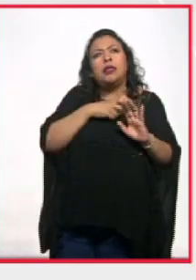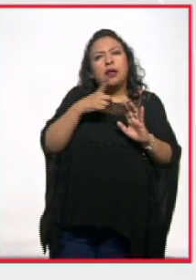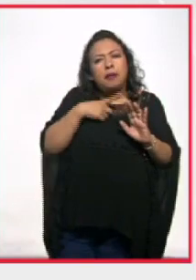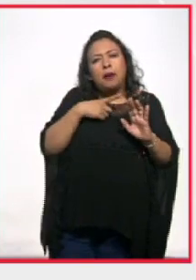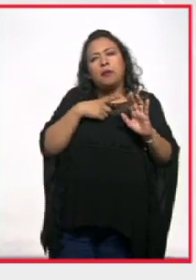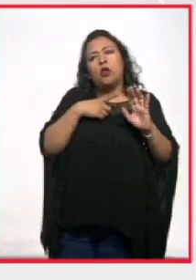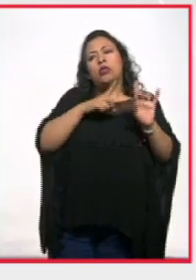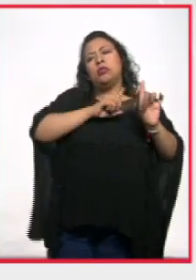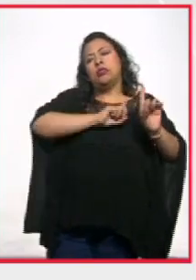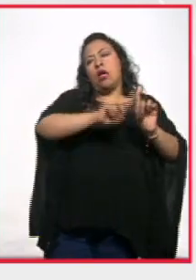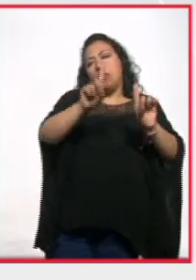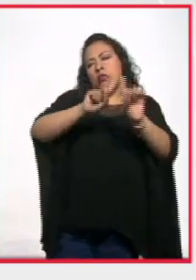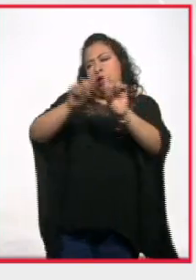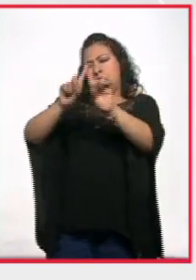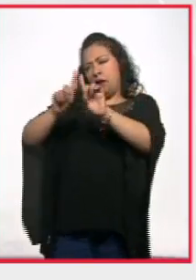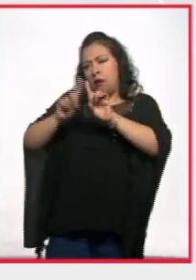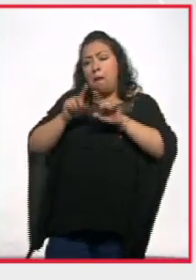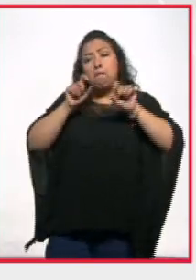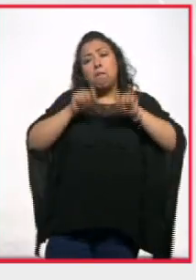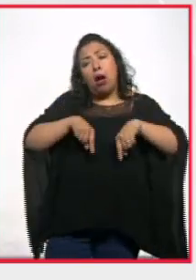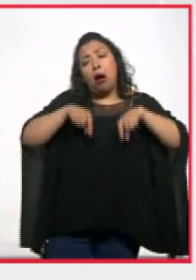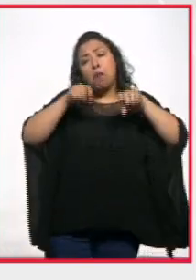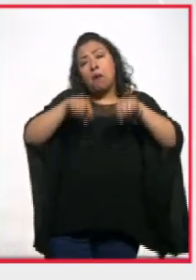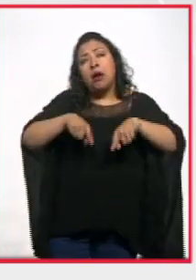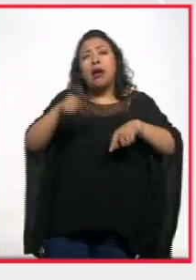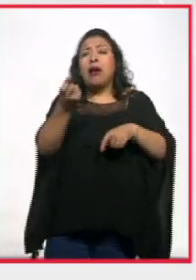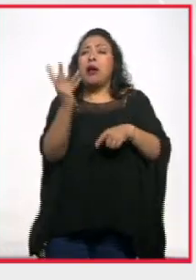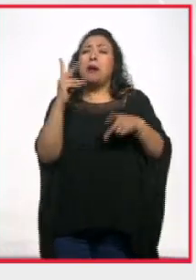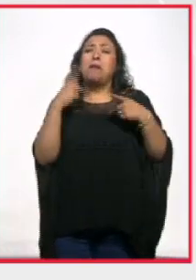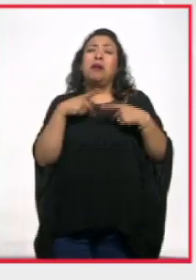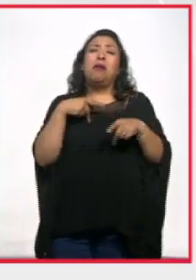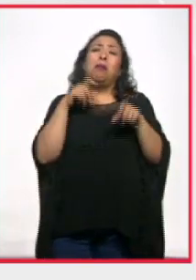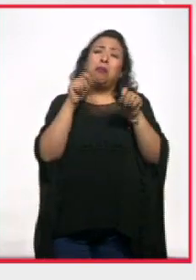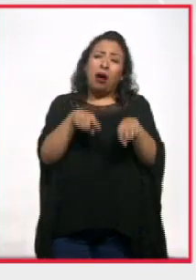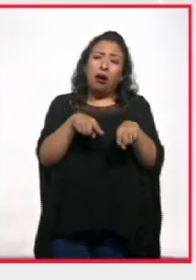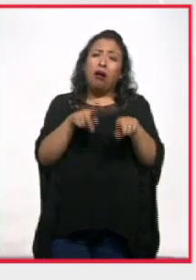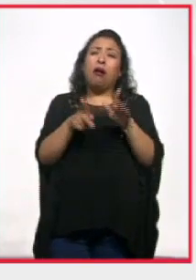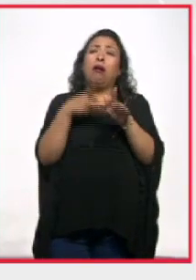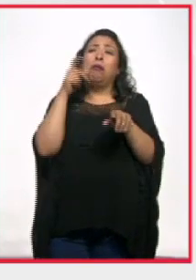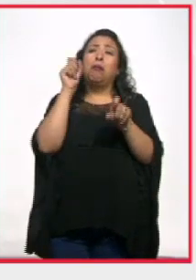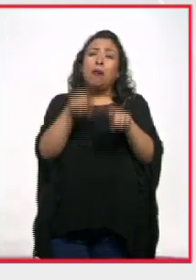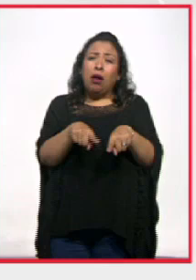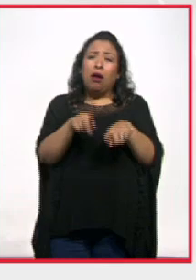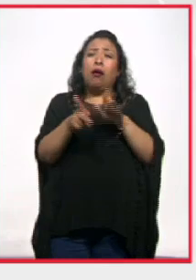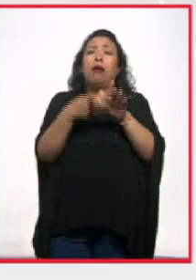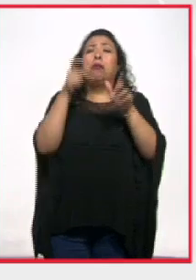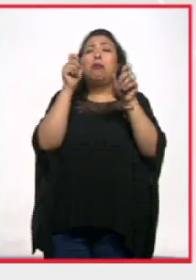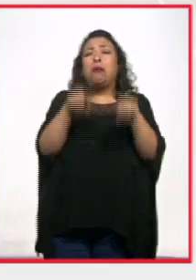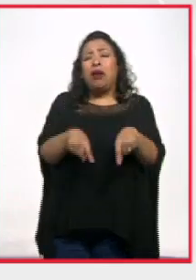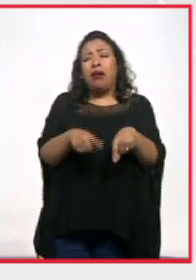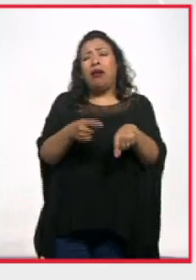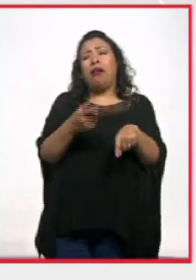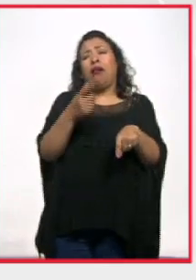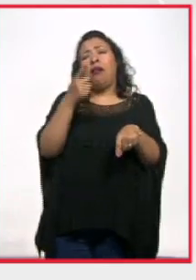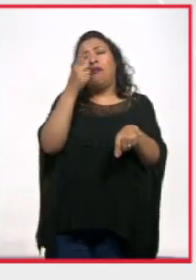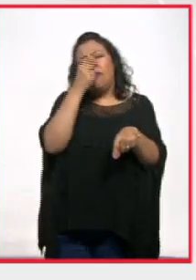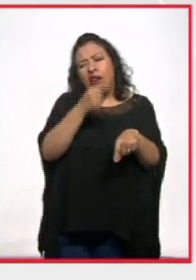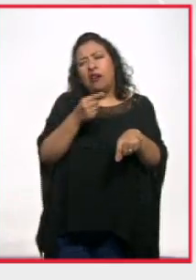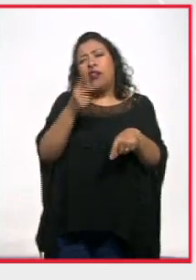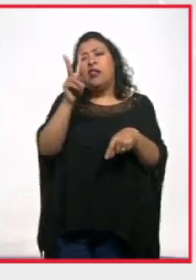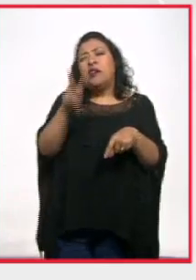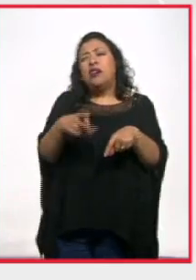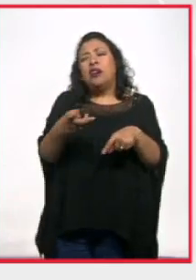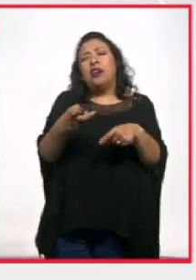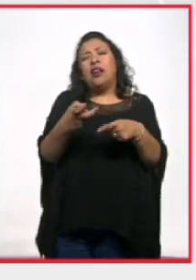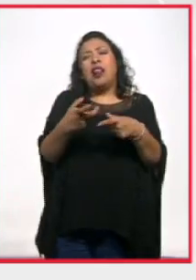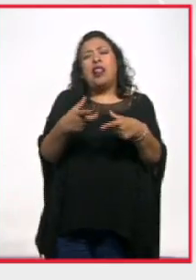un repertorio también amplio, ¿no? Sí, porque de pronto escuchas gente repitiendo la misma palabra como una muletilla, empobrece la lengua, ¿no? Entonces,